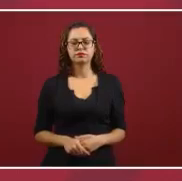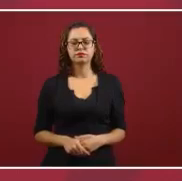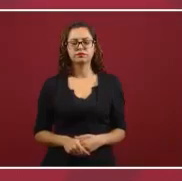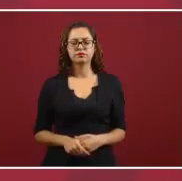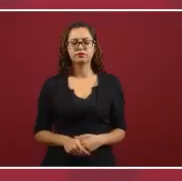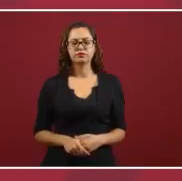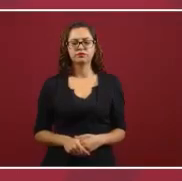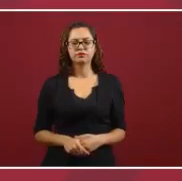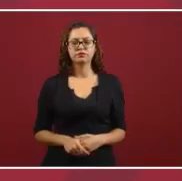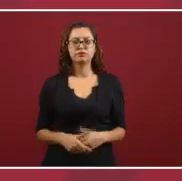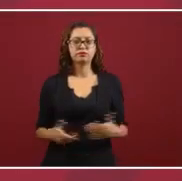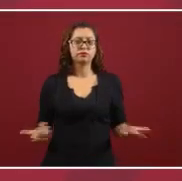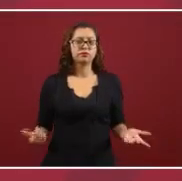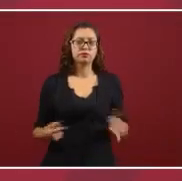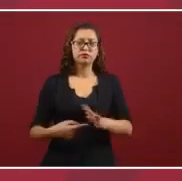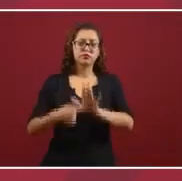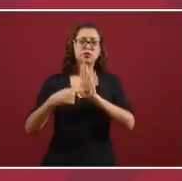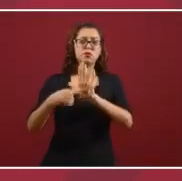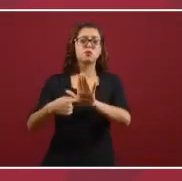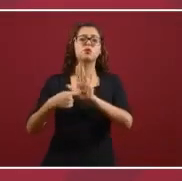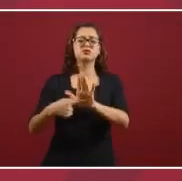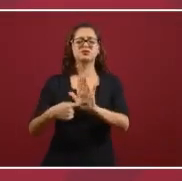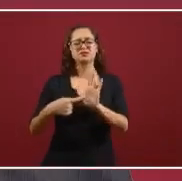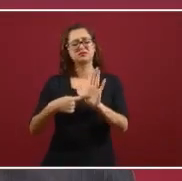es que son los mismos intereses,